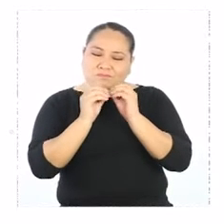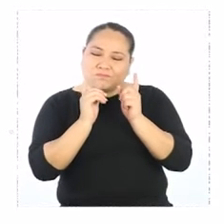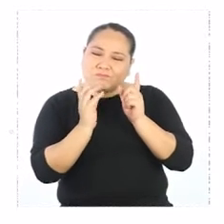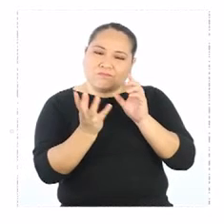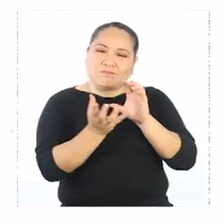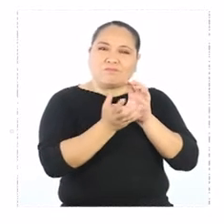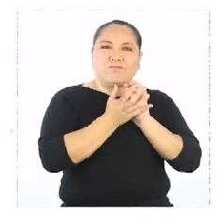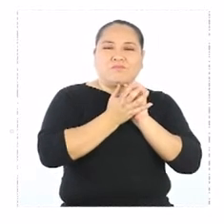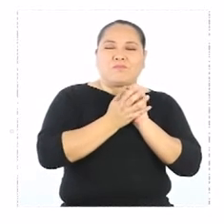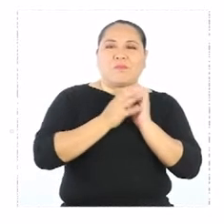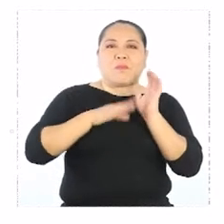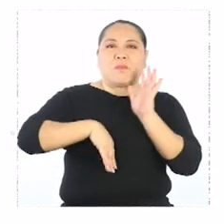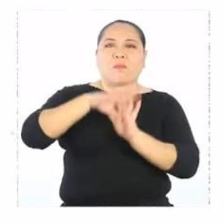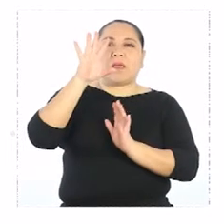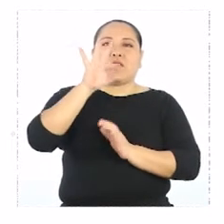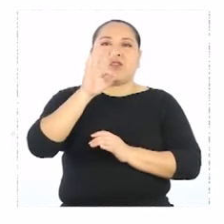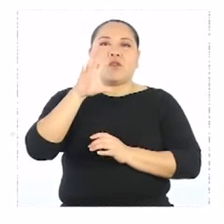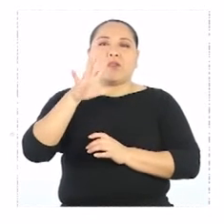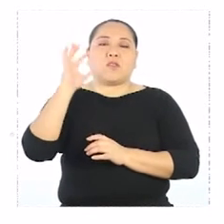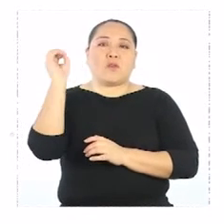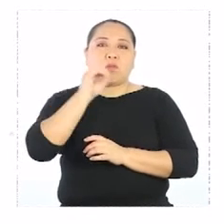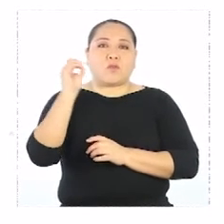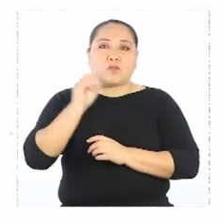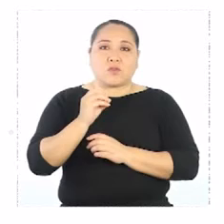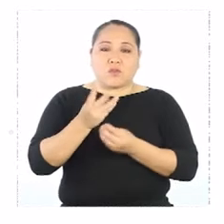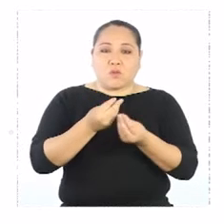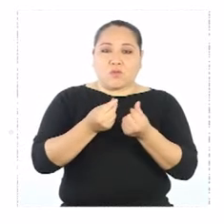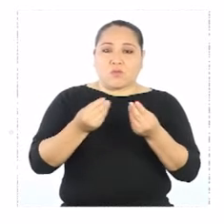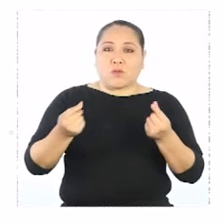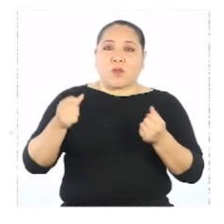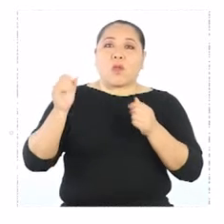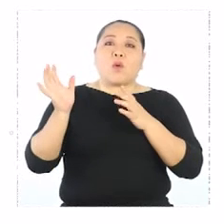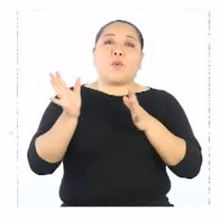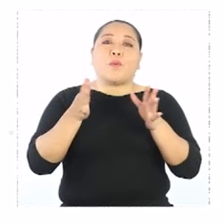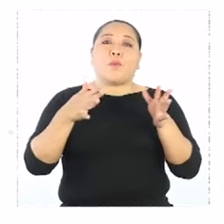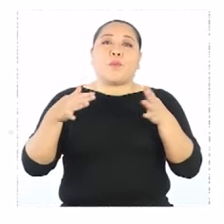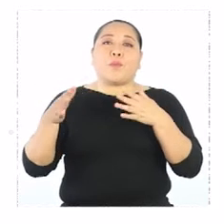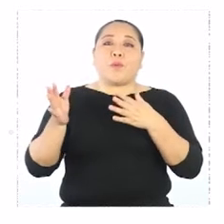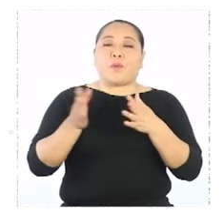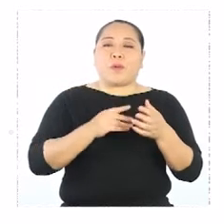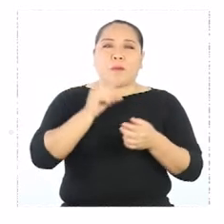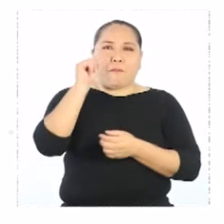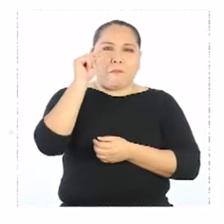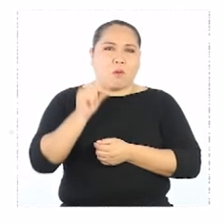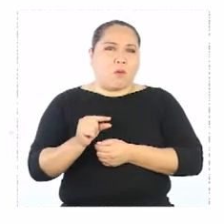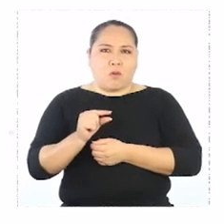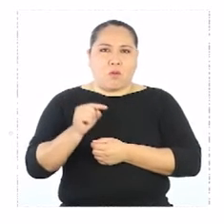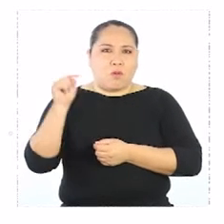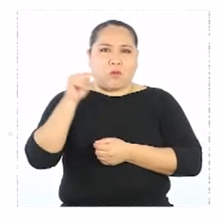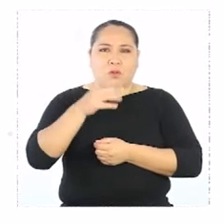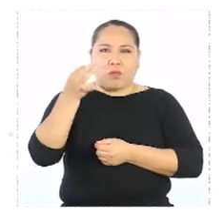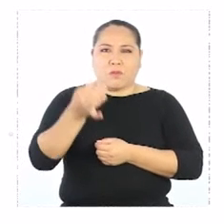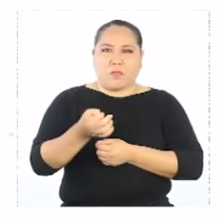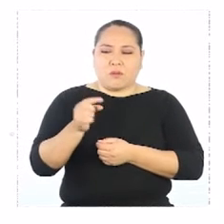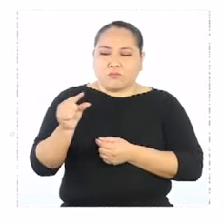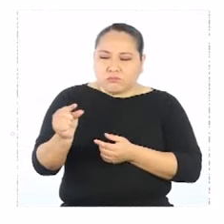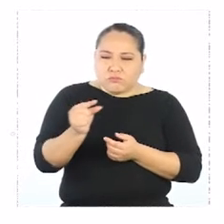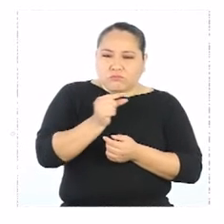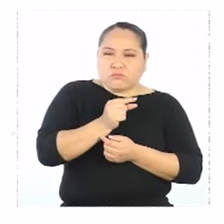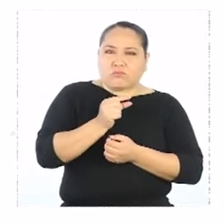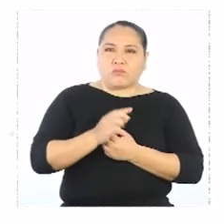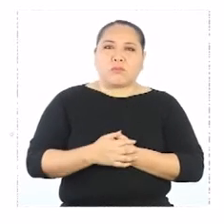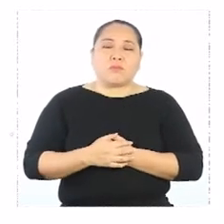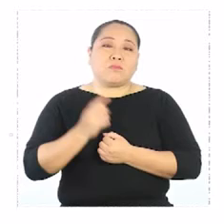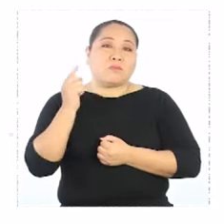su recuperación. Más del 95% de la espuma es aire. Es muy poco el contenido que se